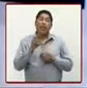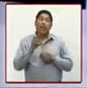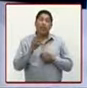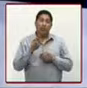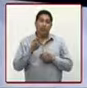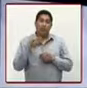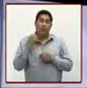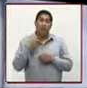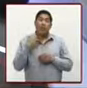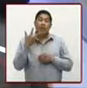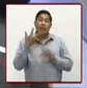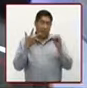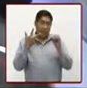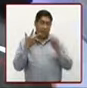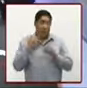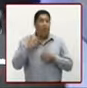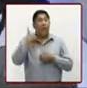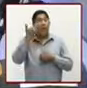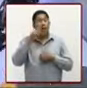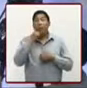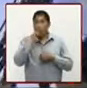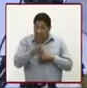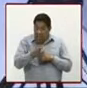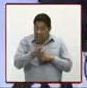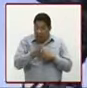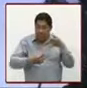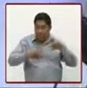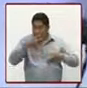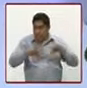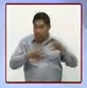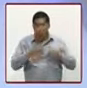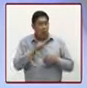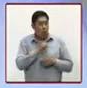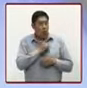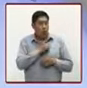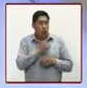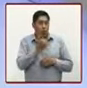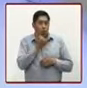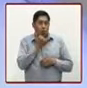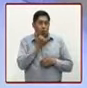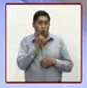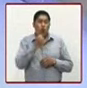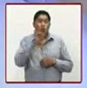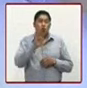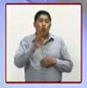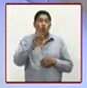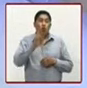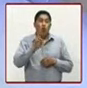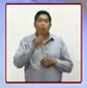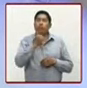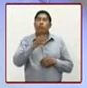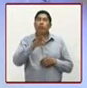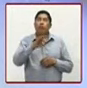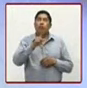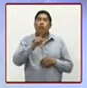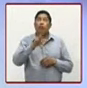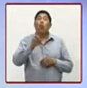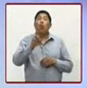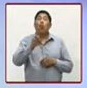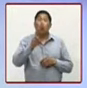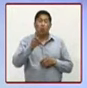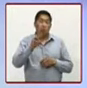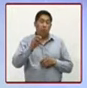de La Paz. Y este martes deberá enfrentarse al siempre favorito Fluminense, que es uno de los candidatos a,